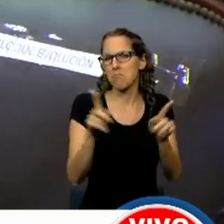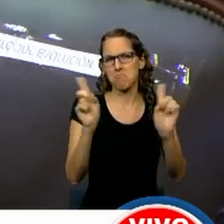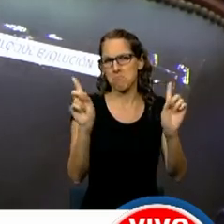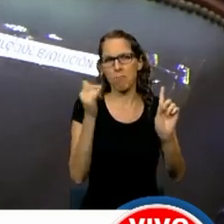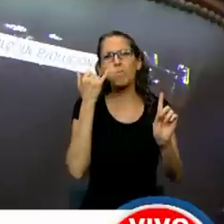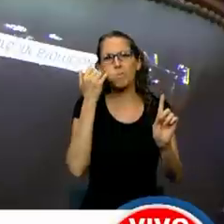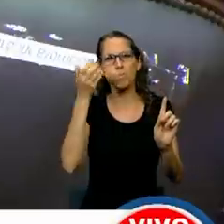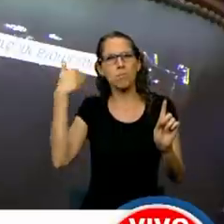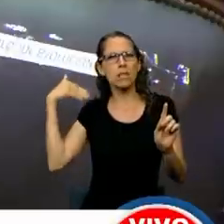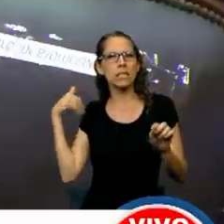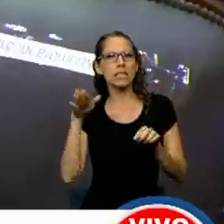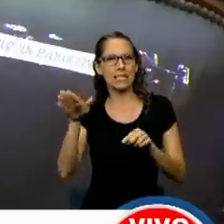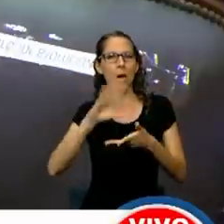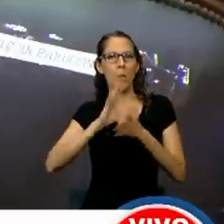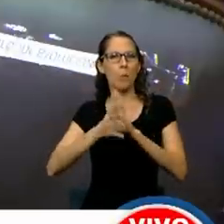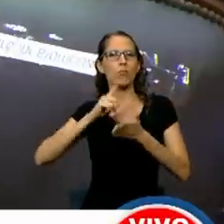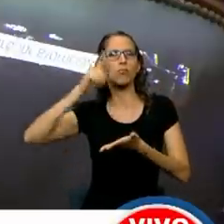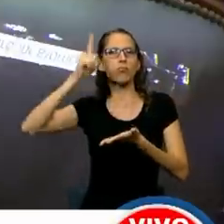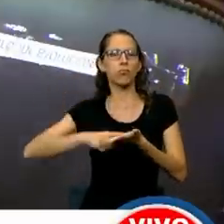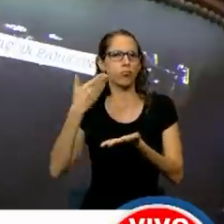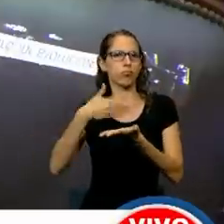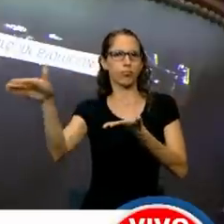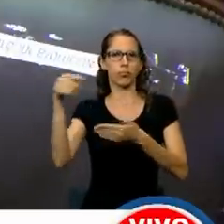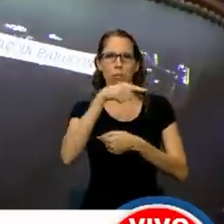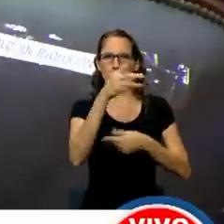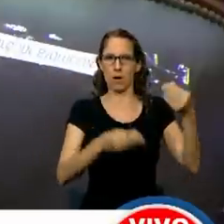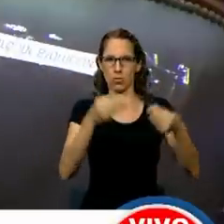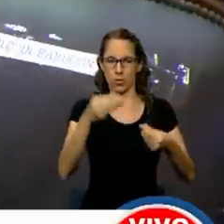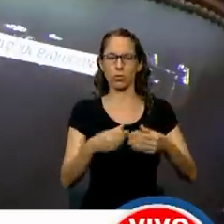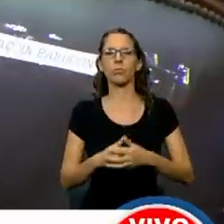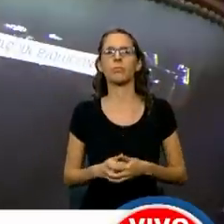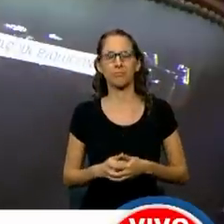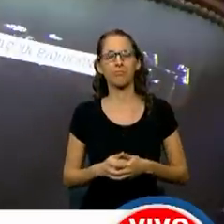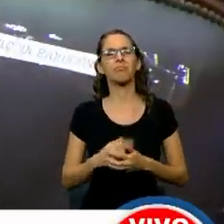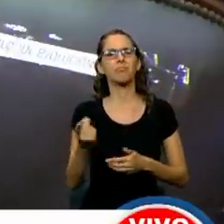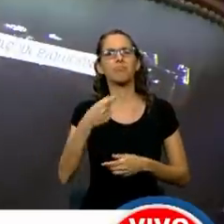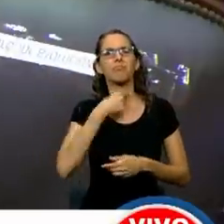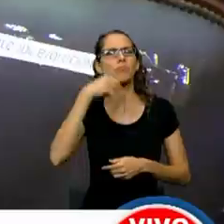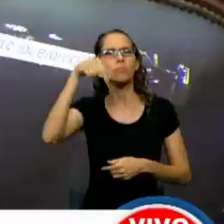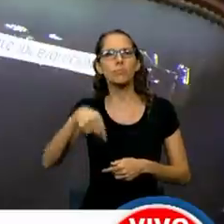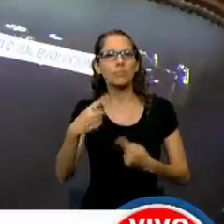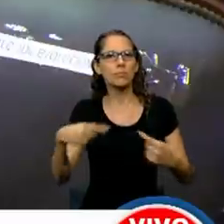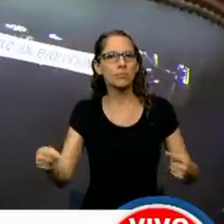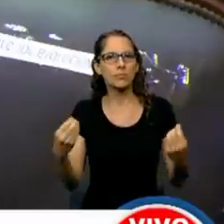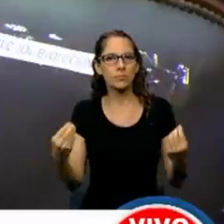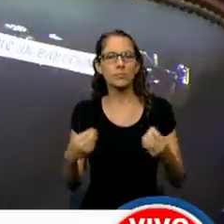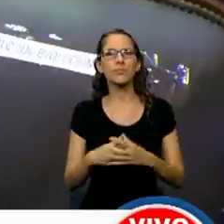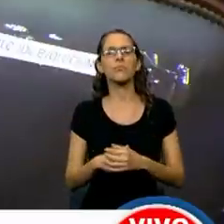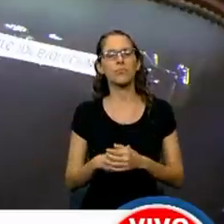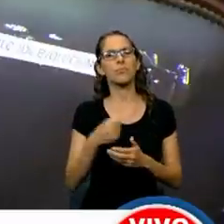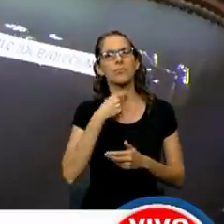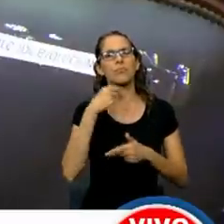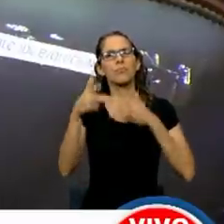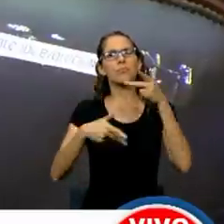hicimos en el dictamen rechazando este presupuesto sino lo que pretendo es hacer un reconocimiento